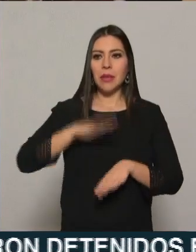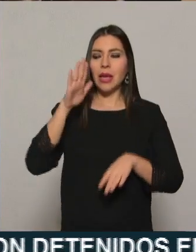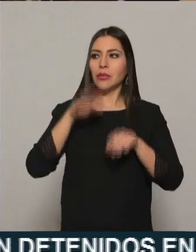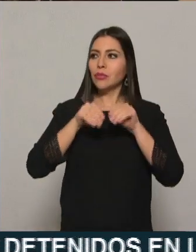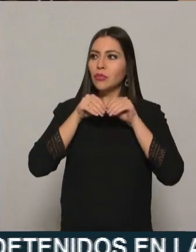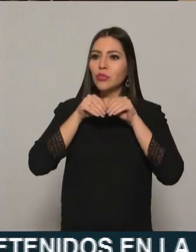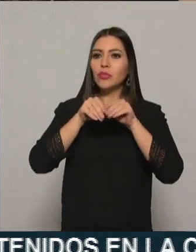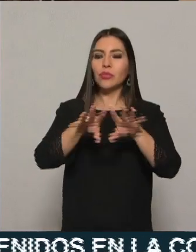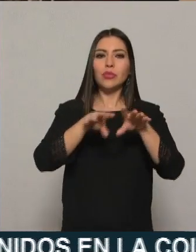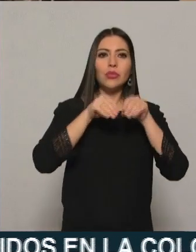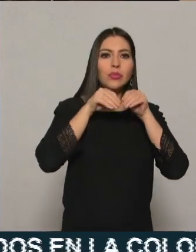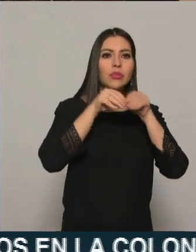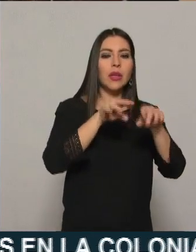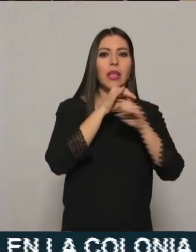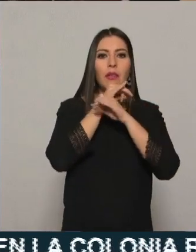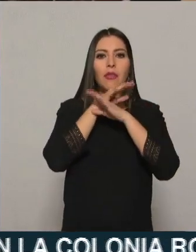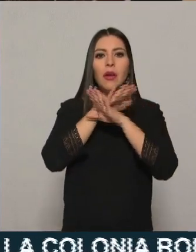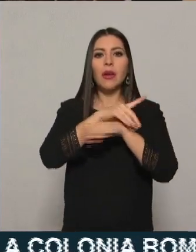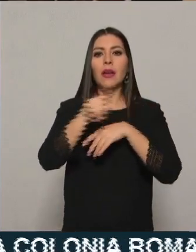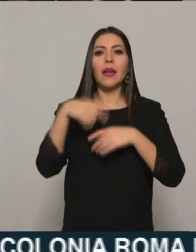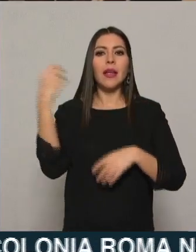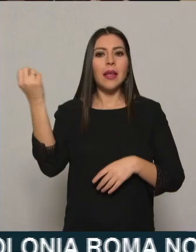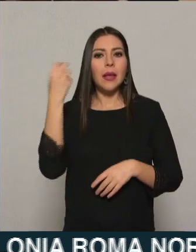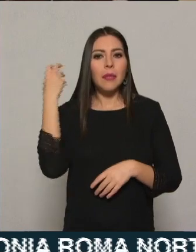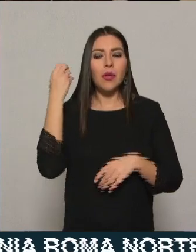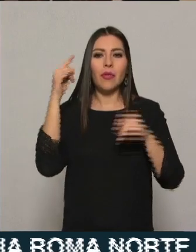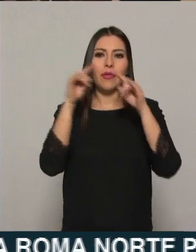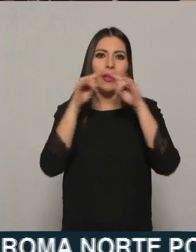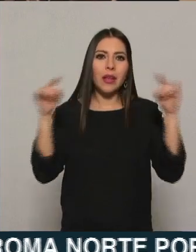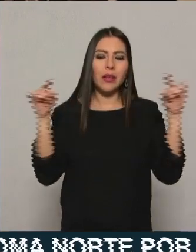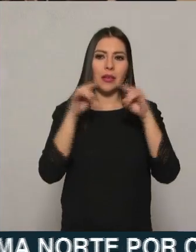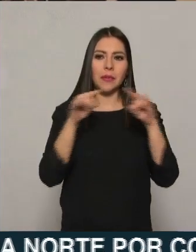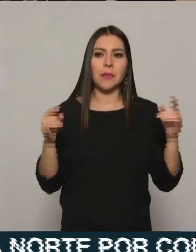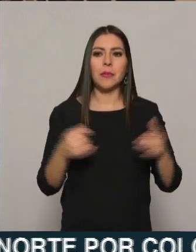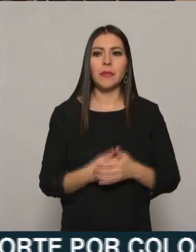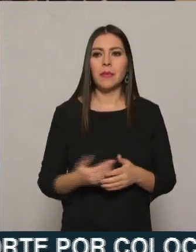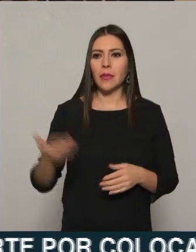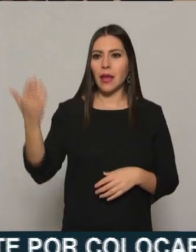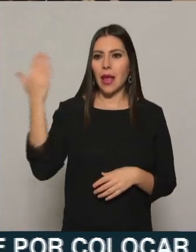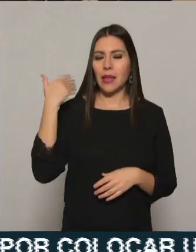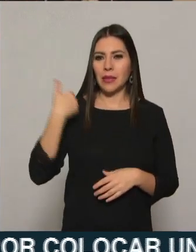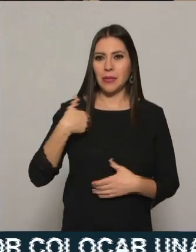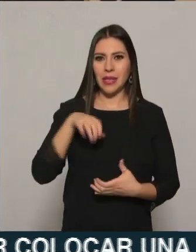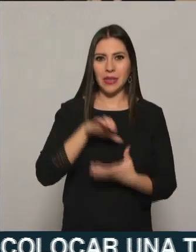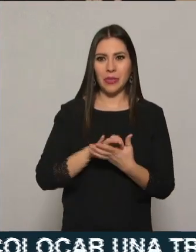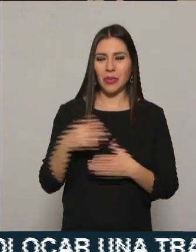¿cómo le llaman? Ferias o eventos, porque sí, le estaba yo comentando a mi esposa que